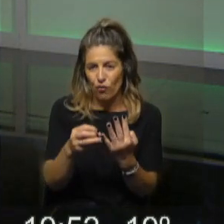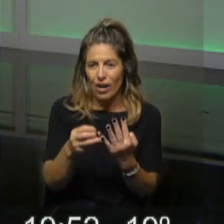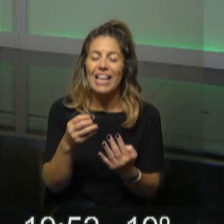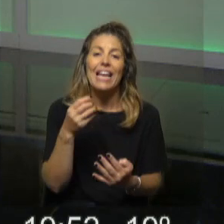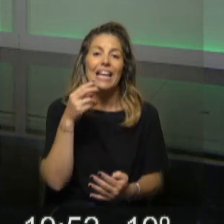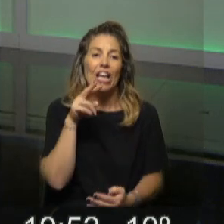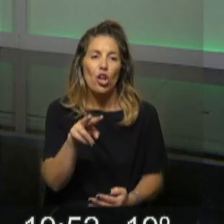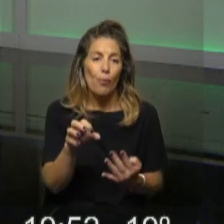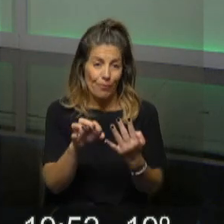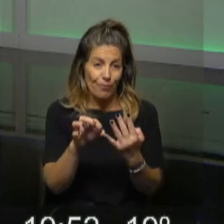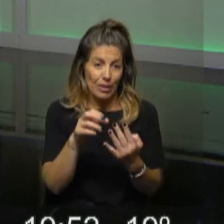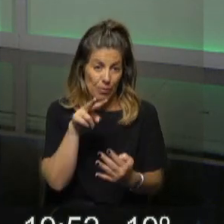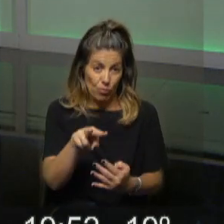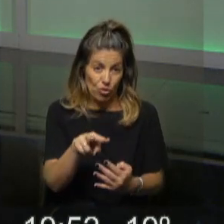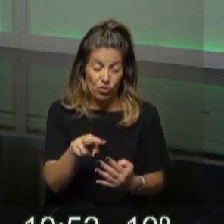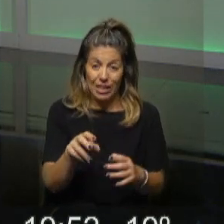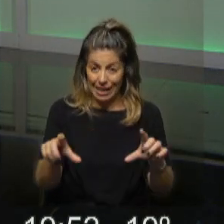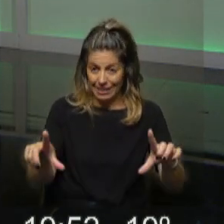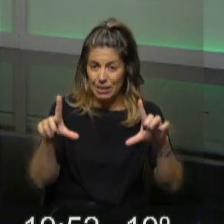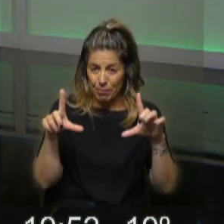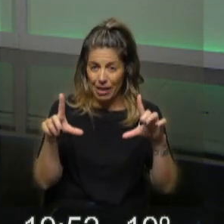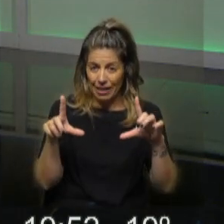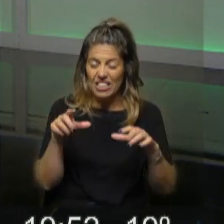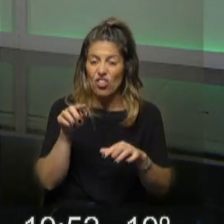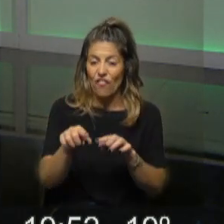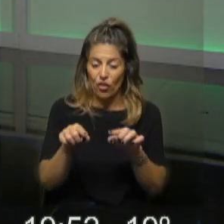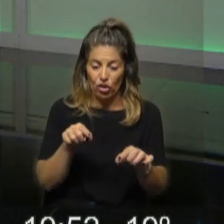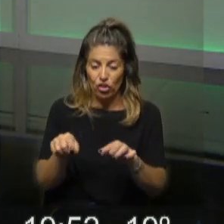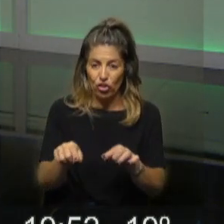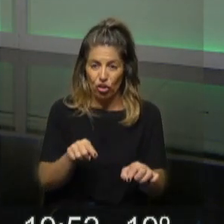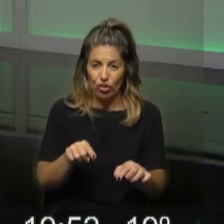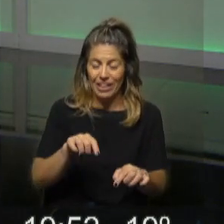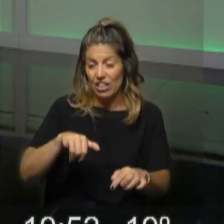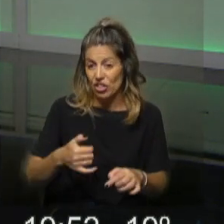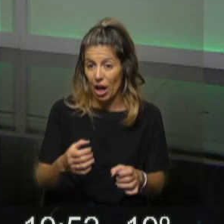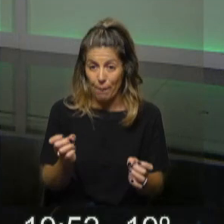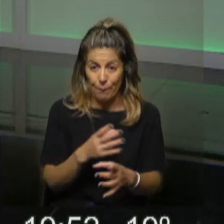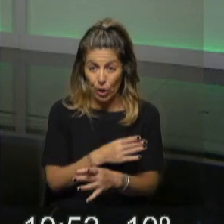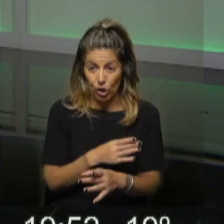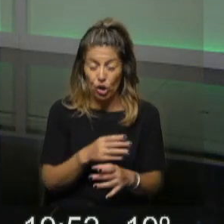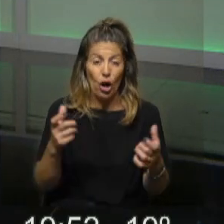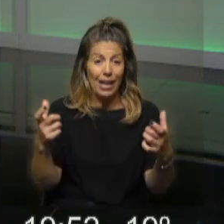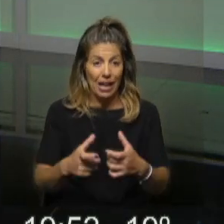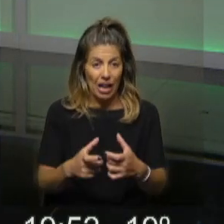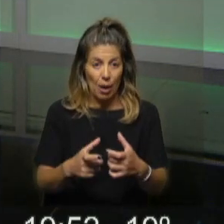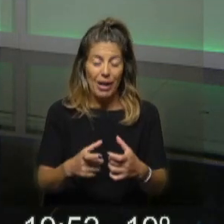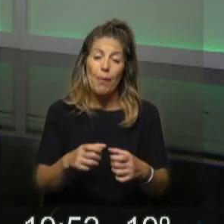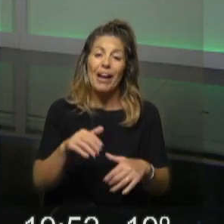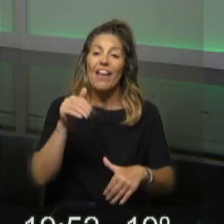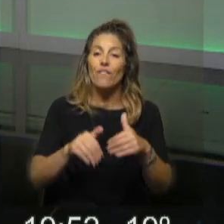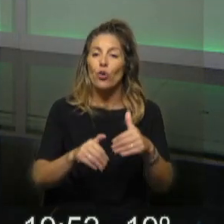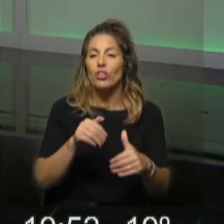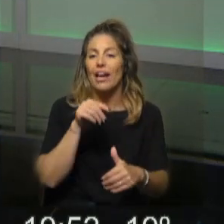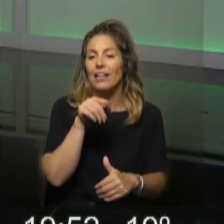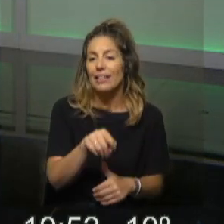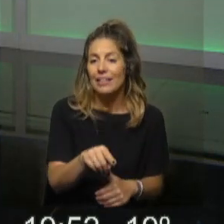realidad en las imágenes que veíamos en la nota de recién, esos botones que ya están instalados en las cámaras para lograr votar de esa